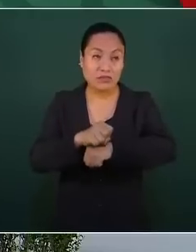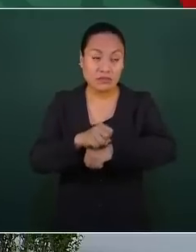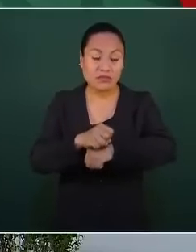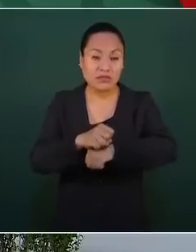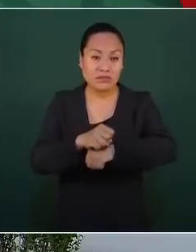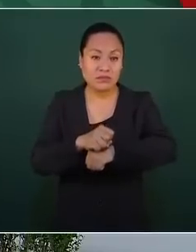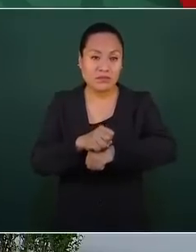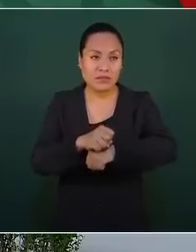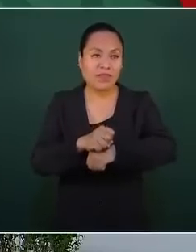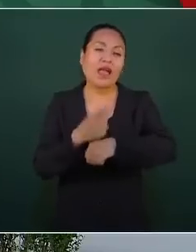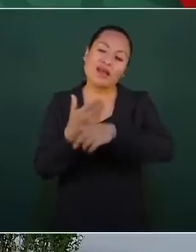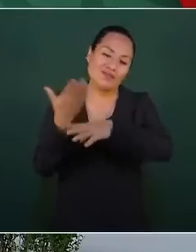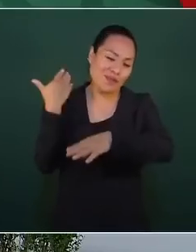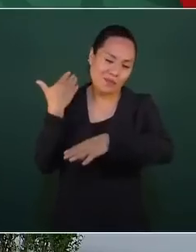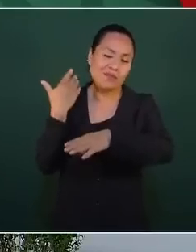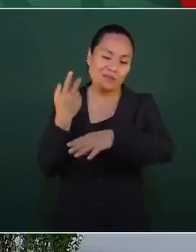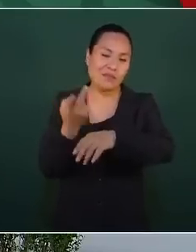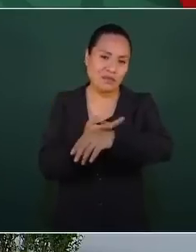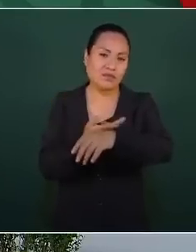la pasada,